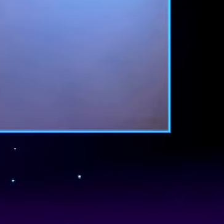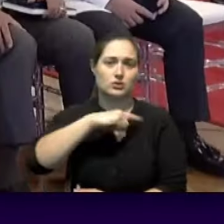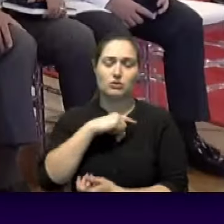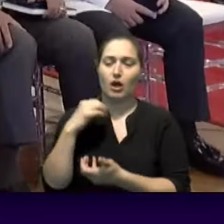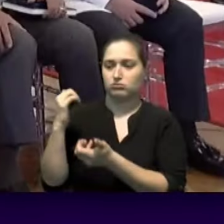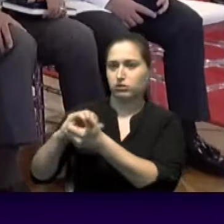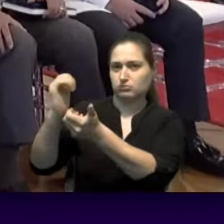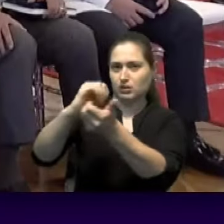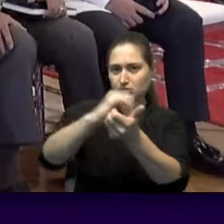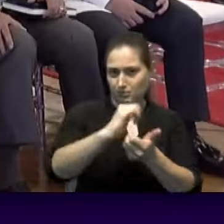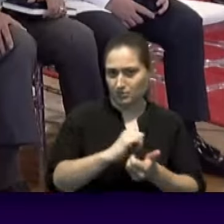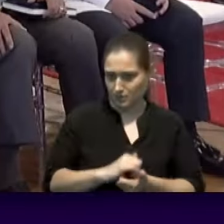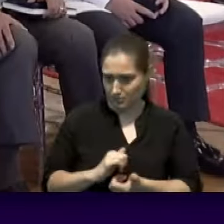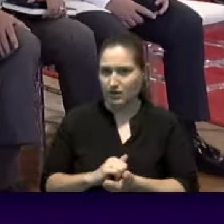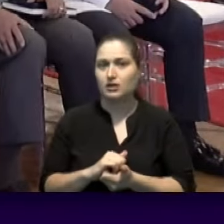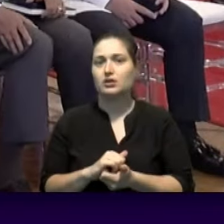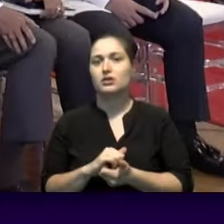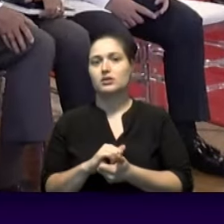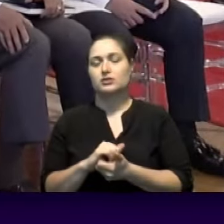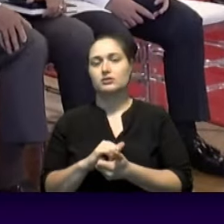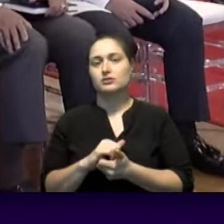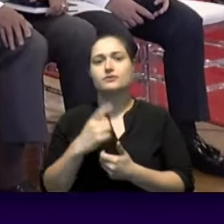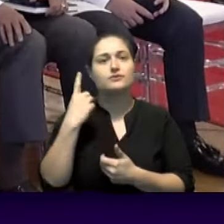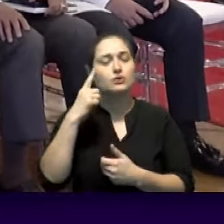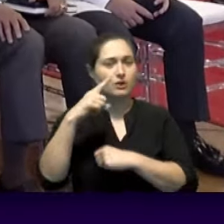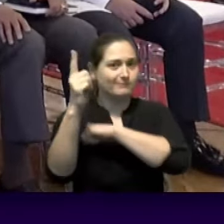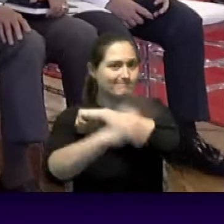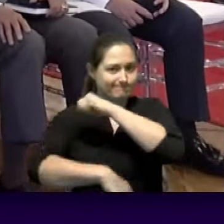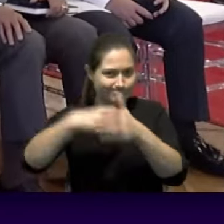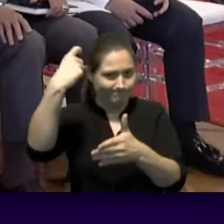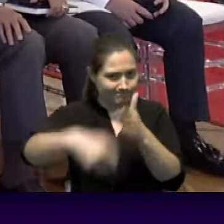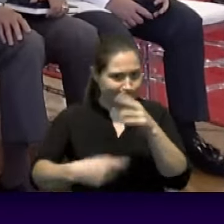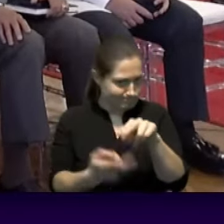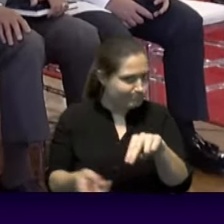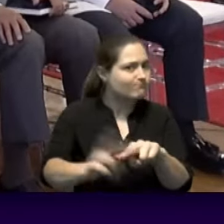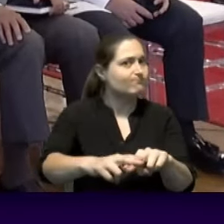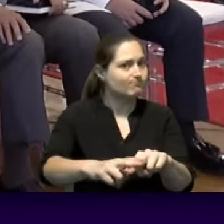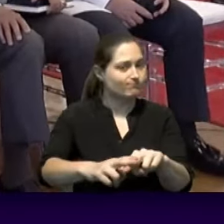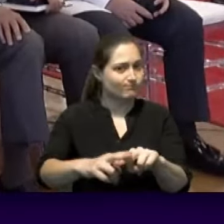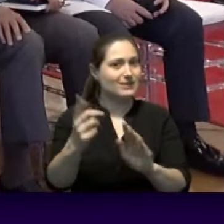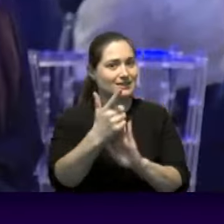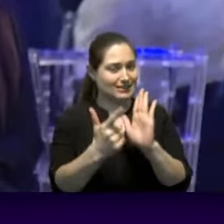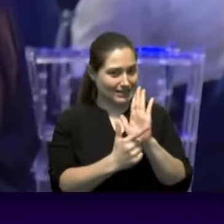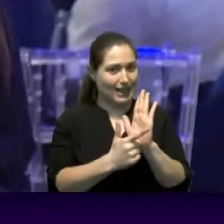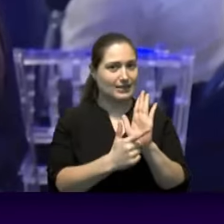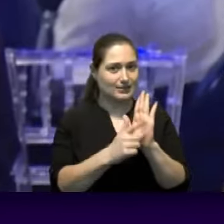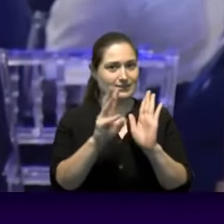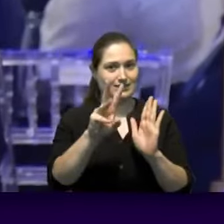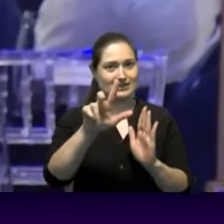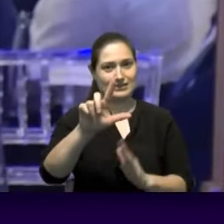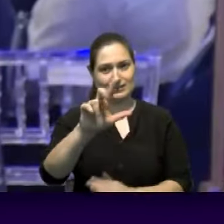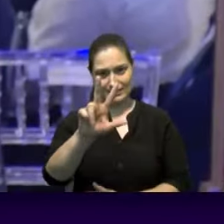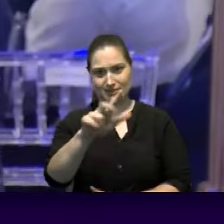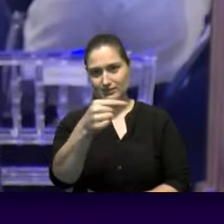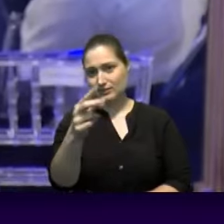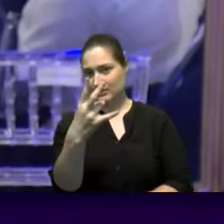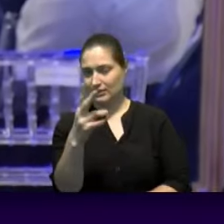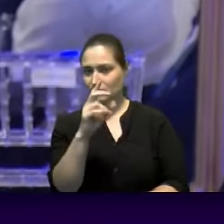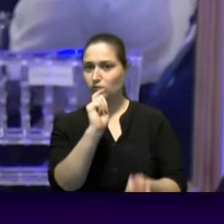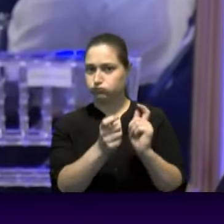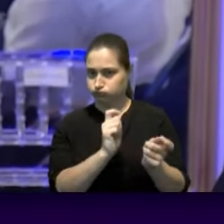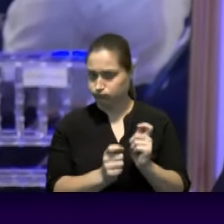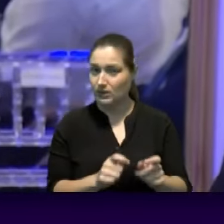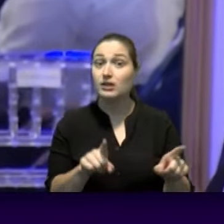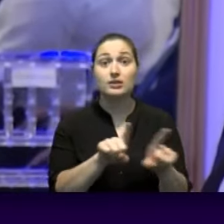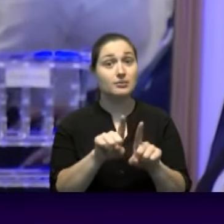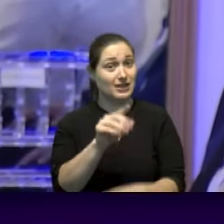ahora levantamiento legal precisamente no solo para que las sanciones sean más fuertes y modificar la ley 163 y17 sino que se ha